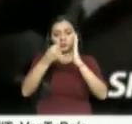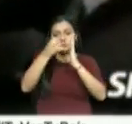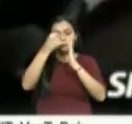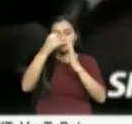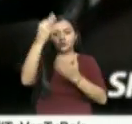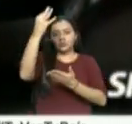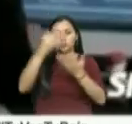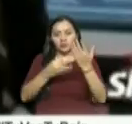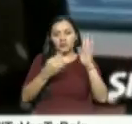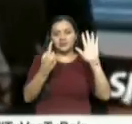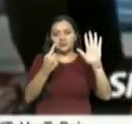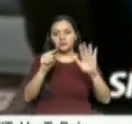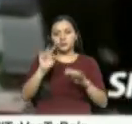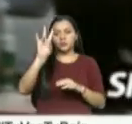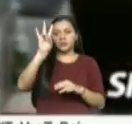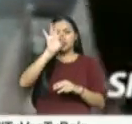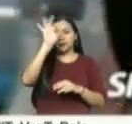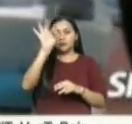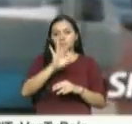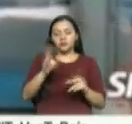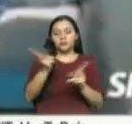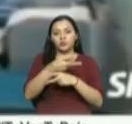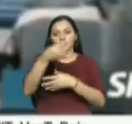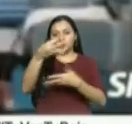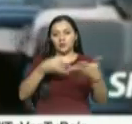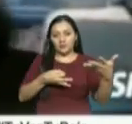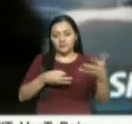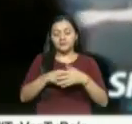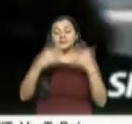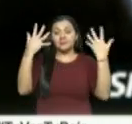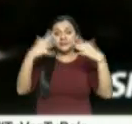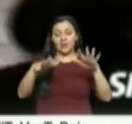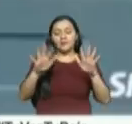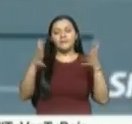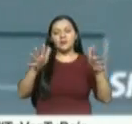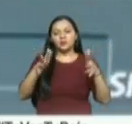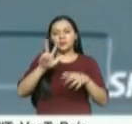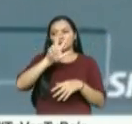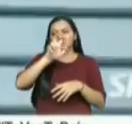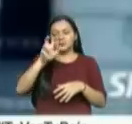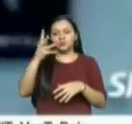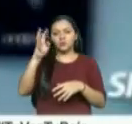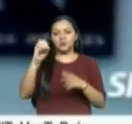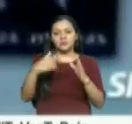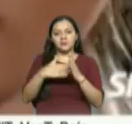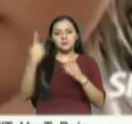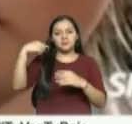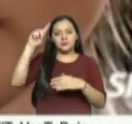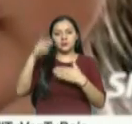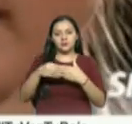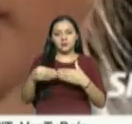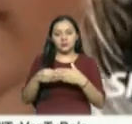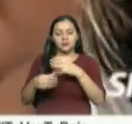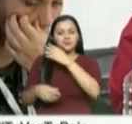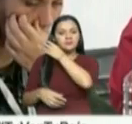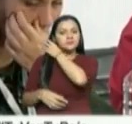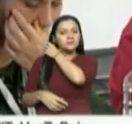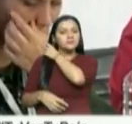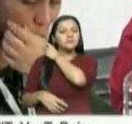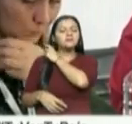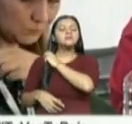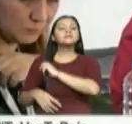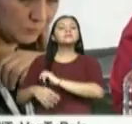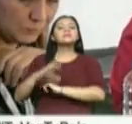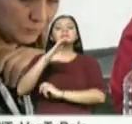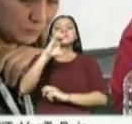del 6.7% del PIB regional, lo que equivale a 340 mil millones de dólares. La